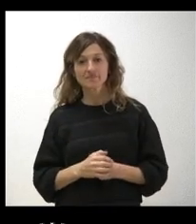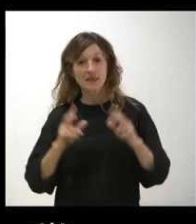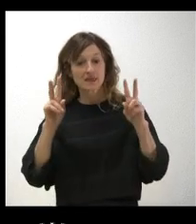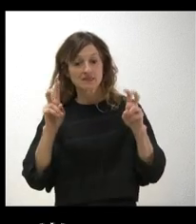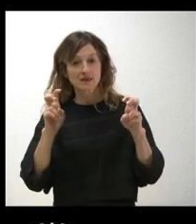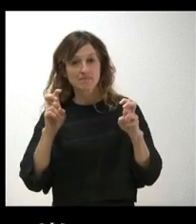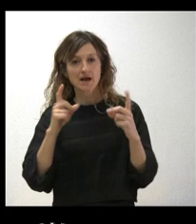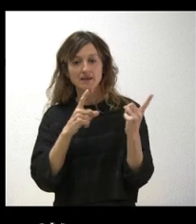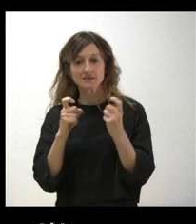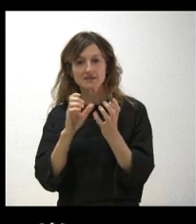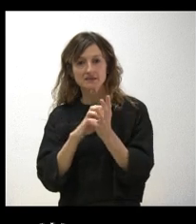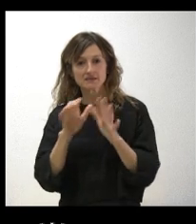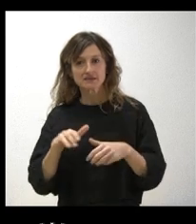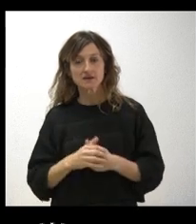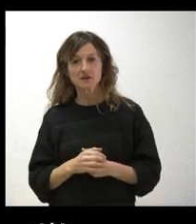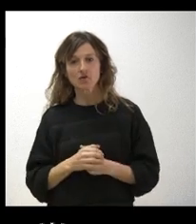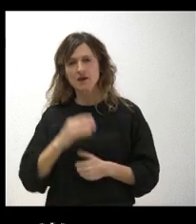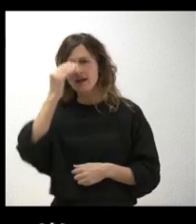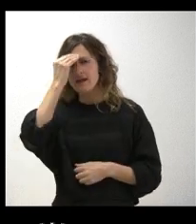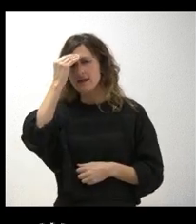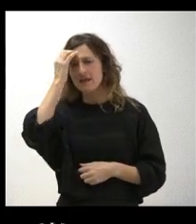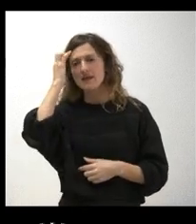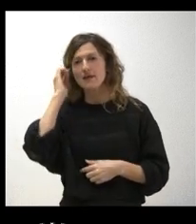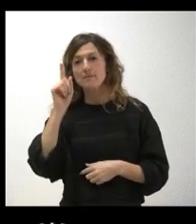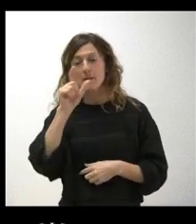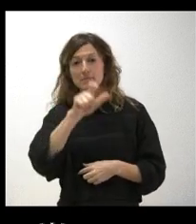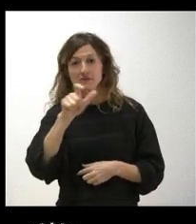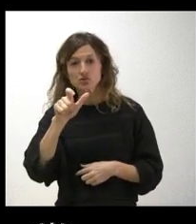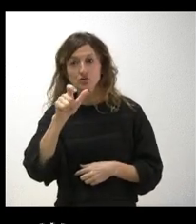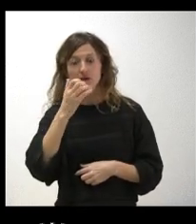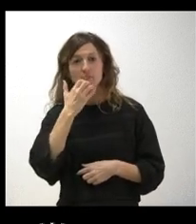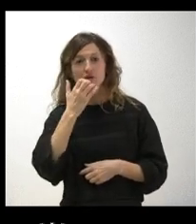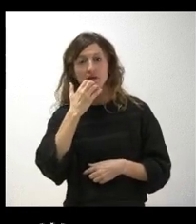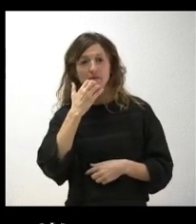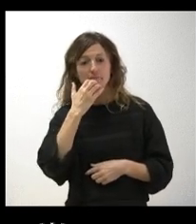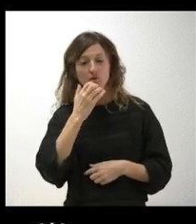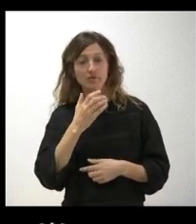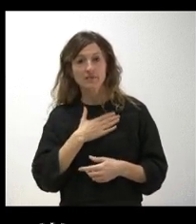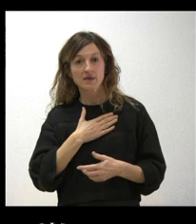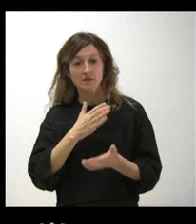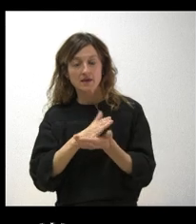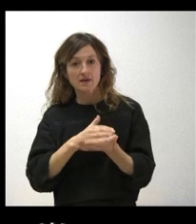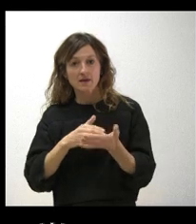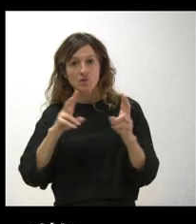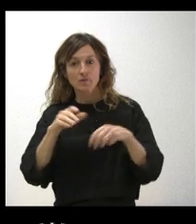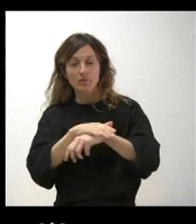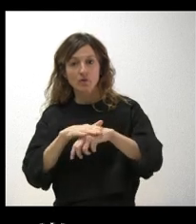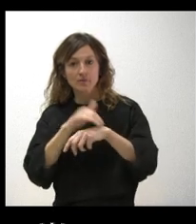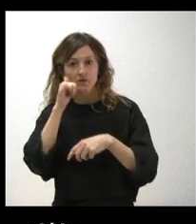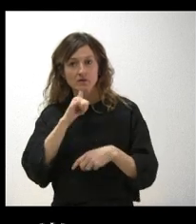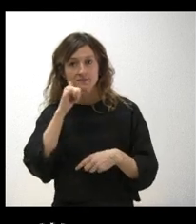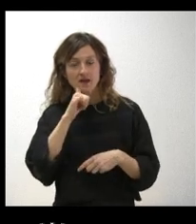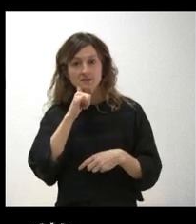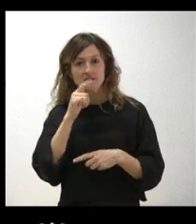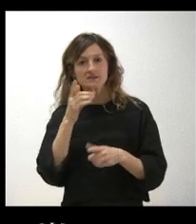para Castilla y león cree que la presencia de personas procedentes precisamente de esta comunidad en el nuevo gobierno de Sánchez será un